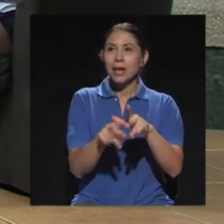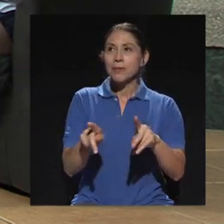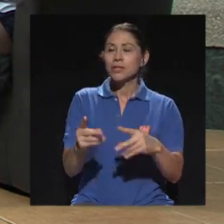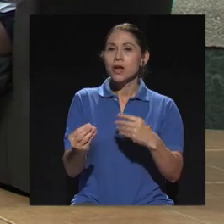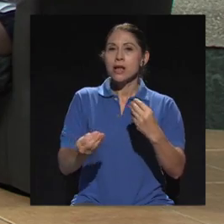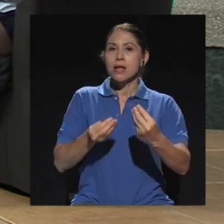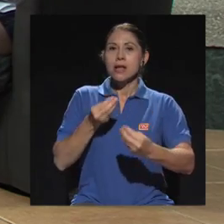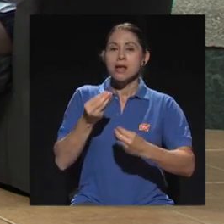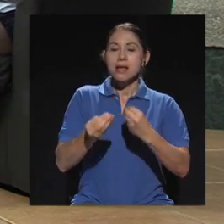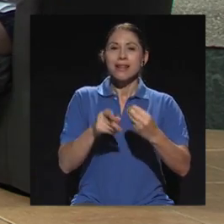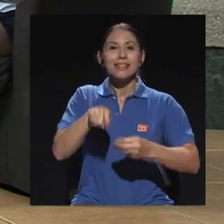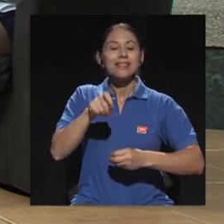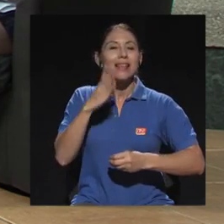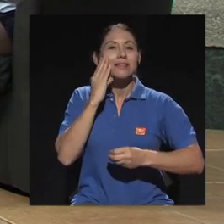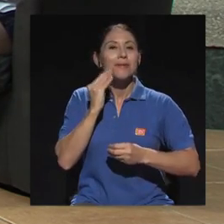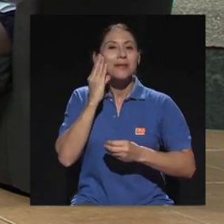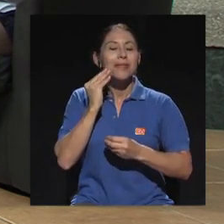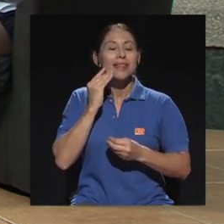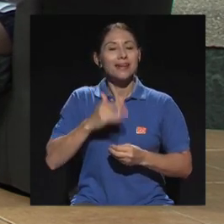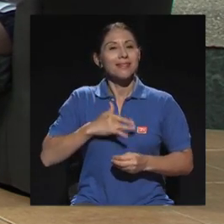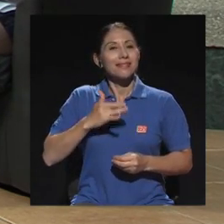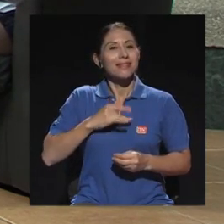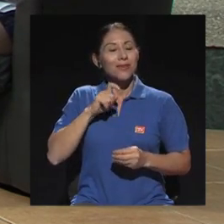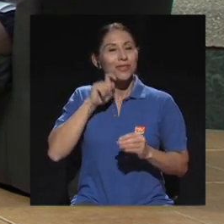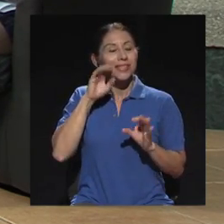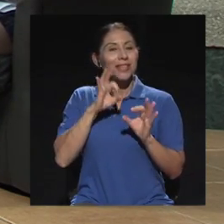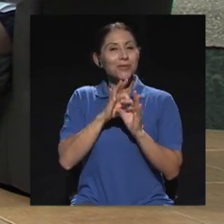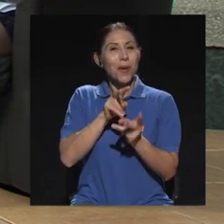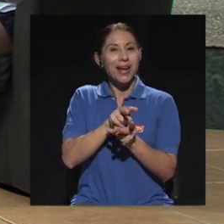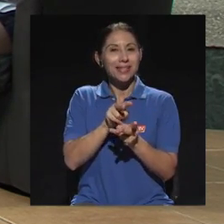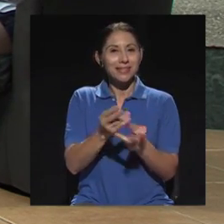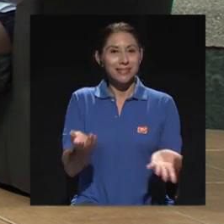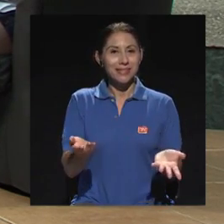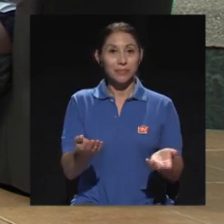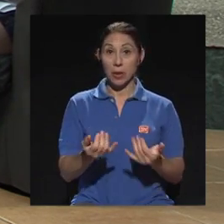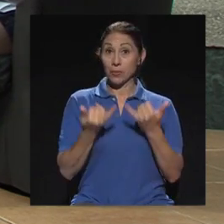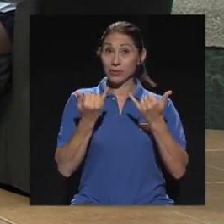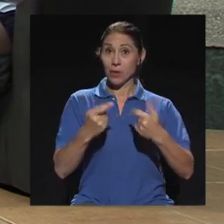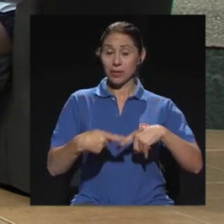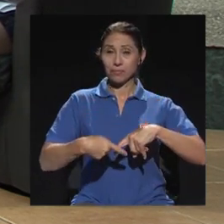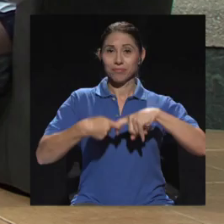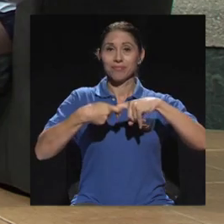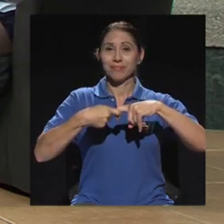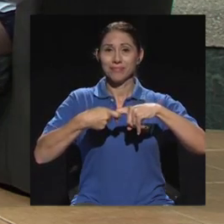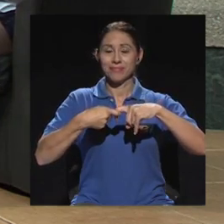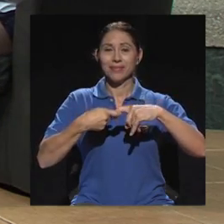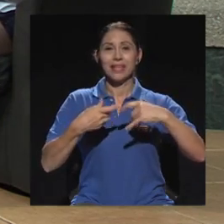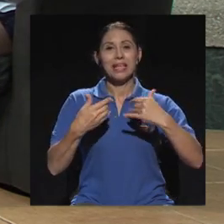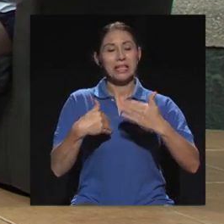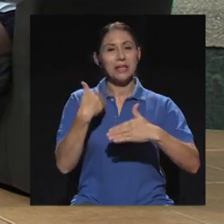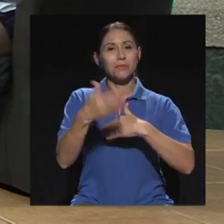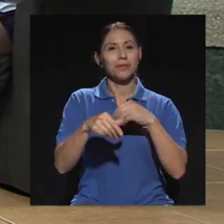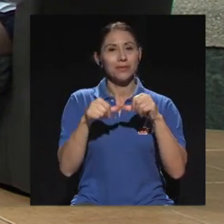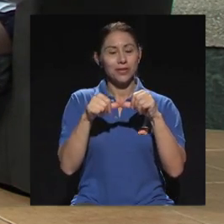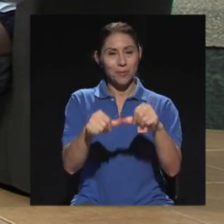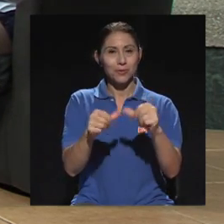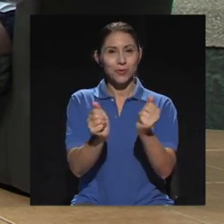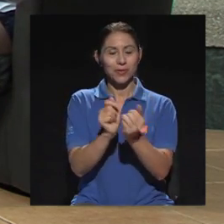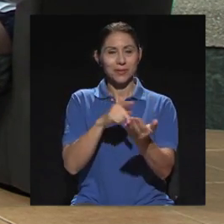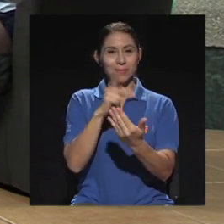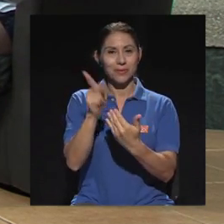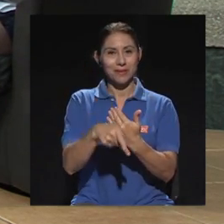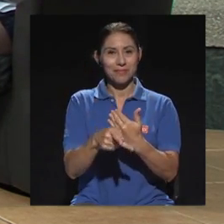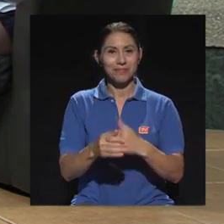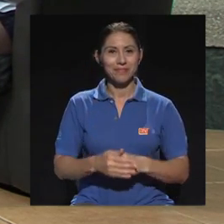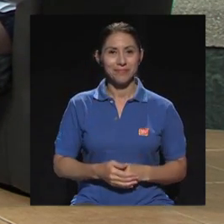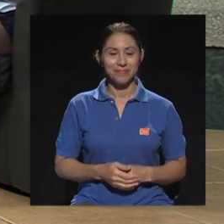experimentar esas sensaciones sexuales. Claro, Natalia, vamos a ir a una primera pausa que nos están solicitando y pues luego regresamos con